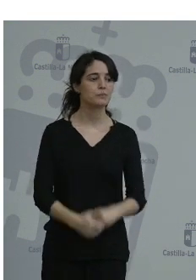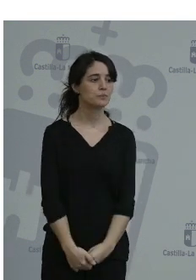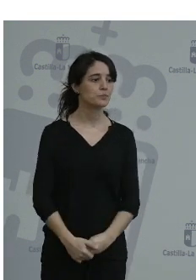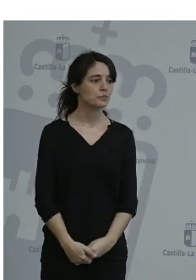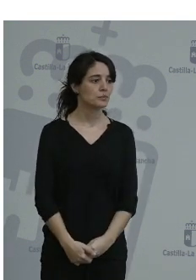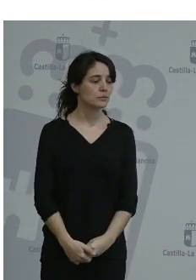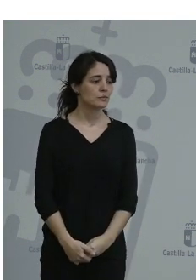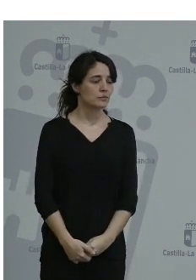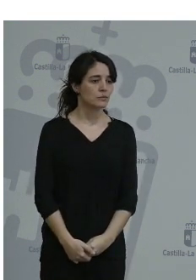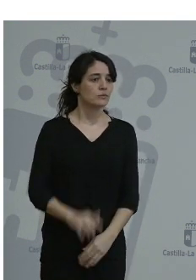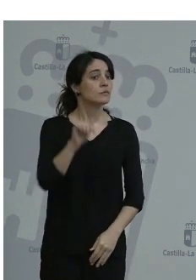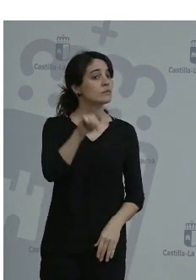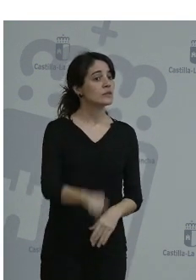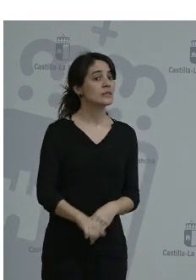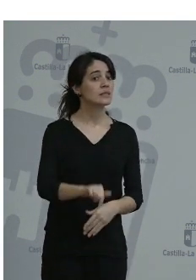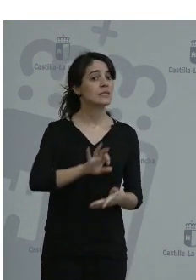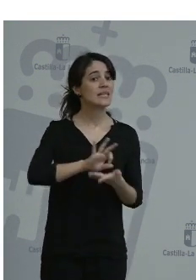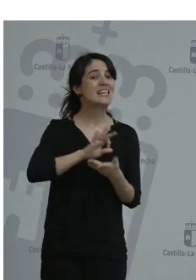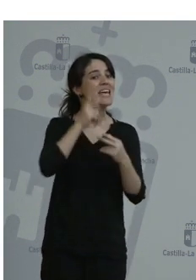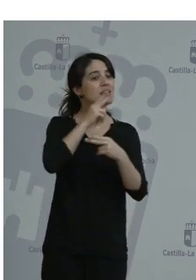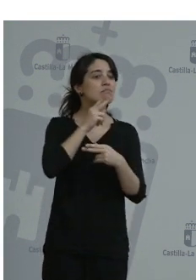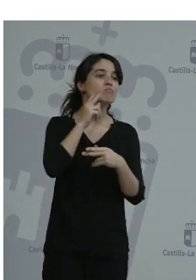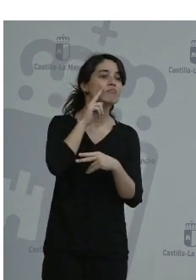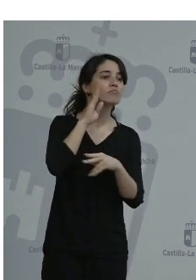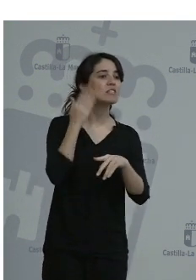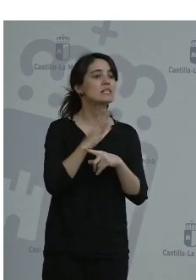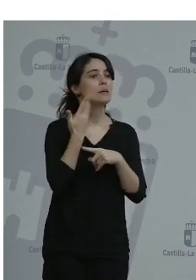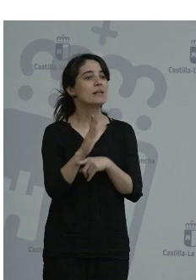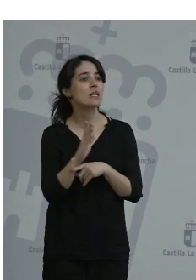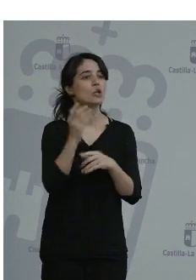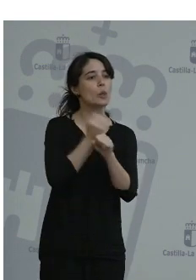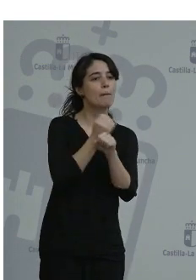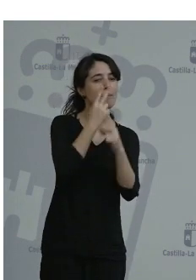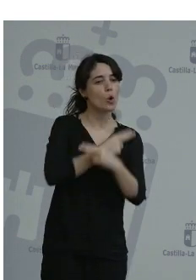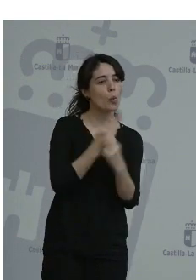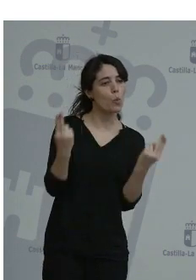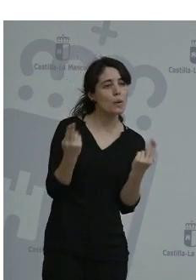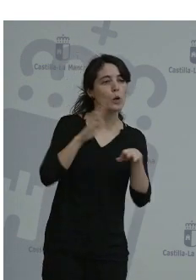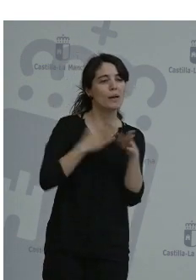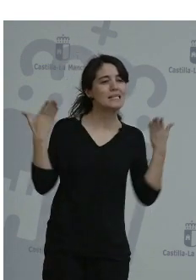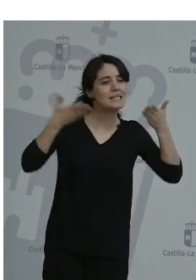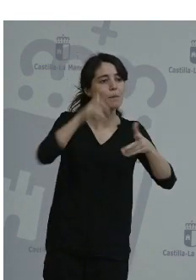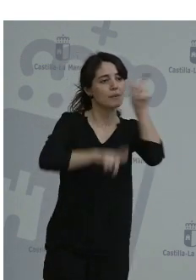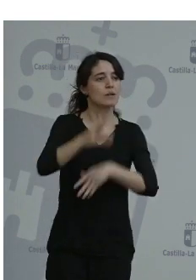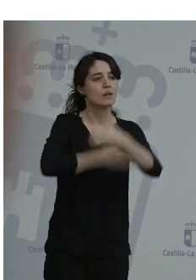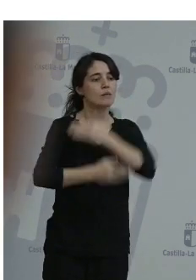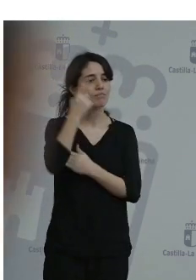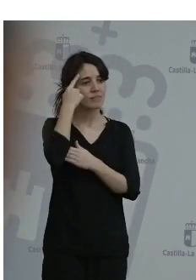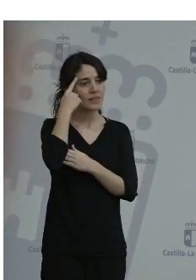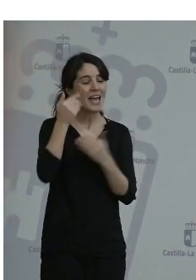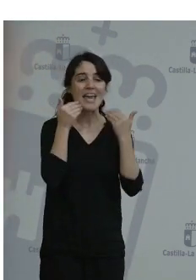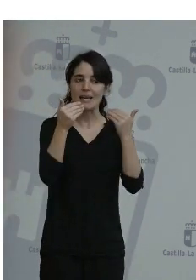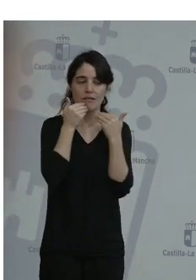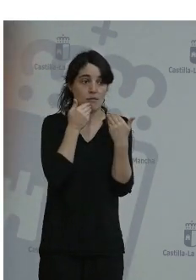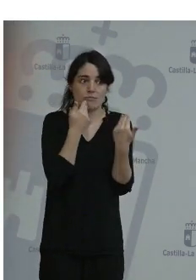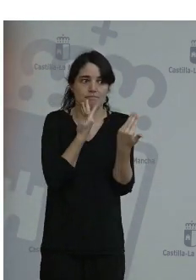Este seminario sobre empleo público para personas con discapacidad intelectual ha sido posible gracias –no tengo más remedio que dar las